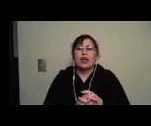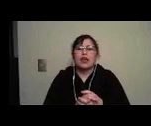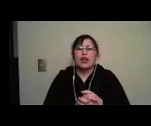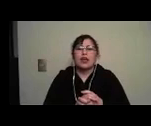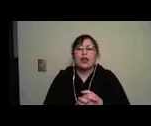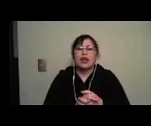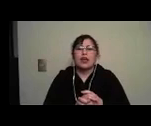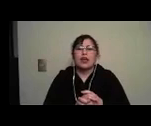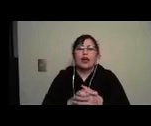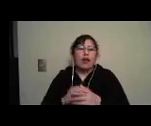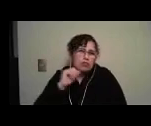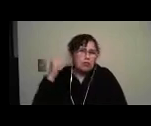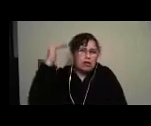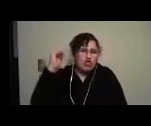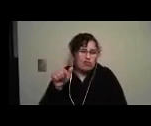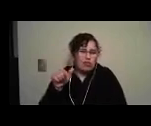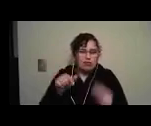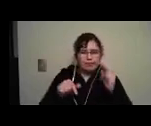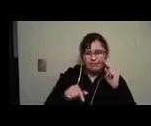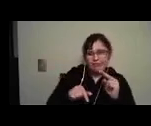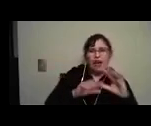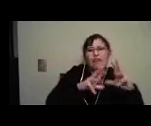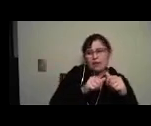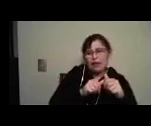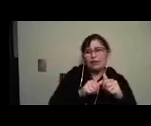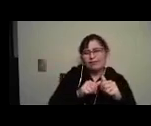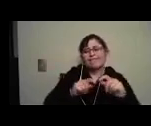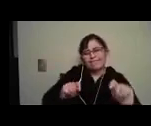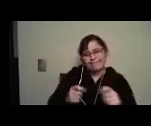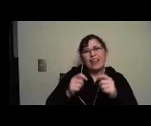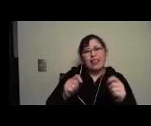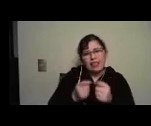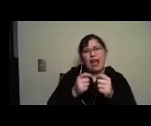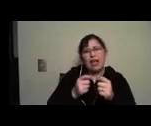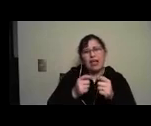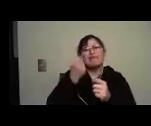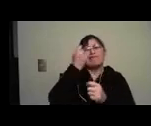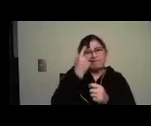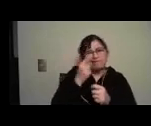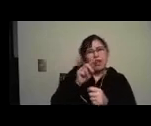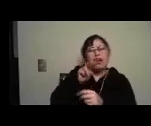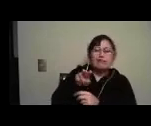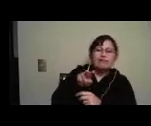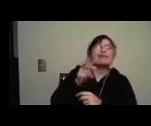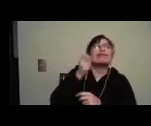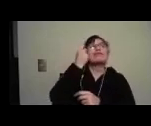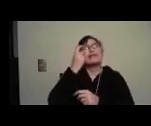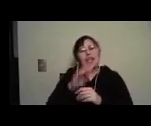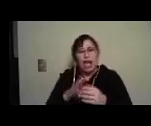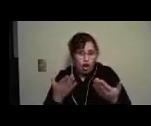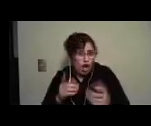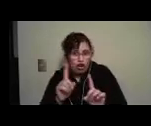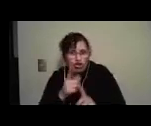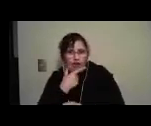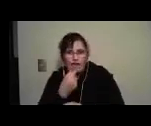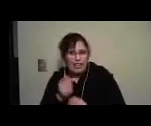poder entender que ustedes se van a dedicar a la rehabilitación, ¿cierto? Que ya no es tan fácil poder enseñarle algo a las